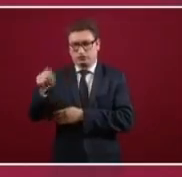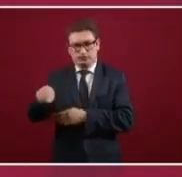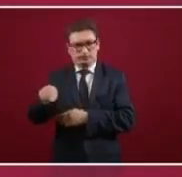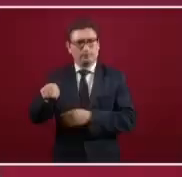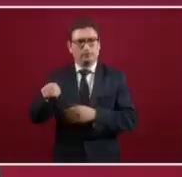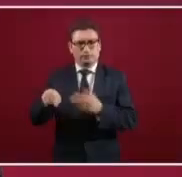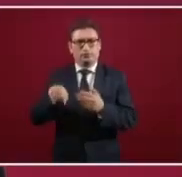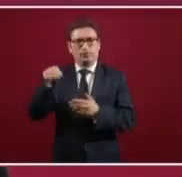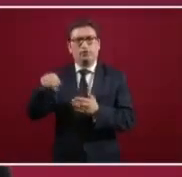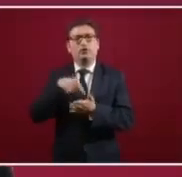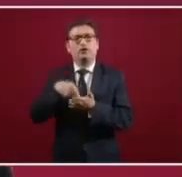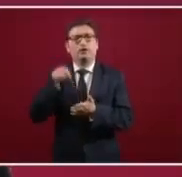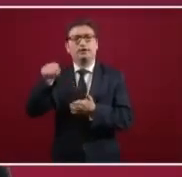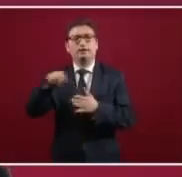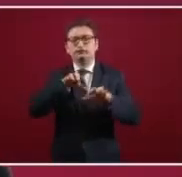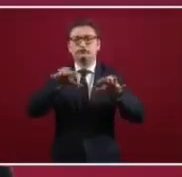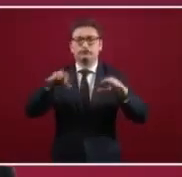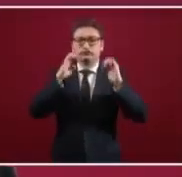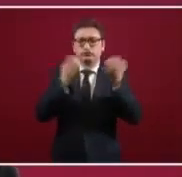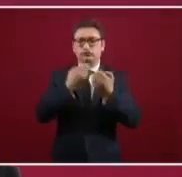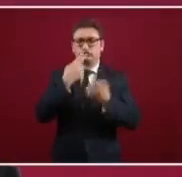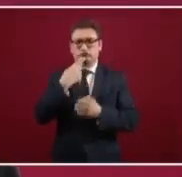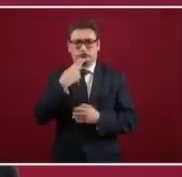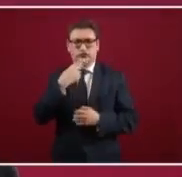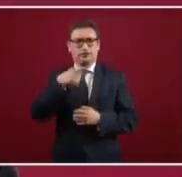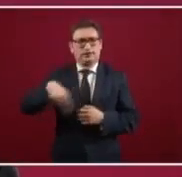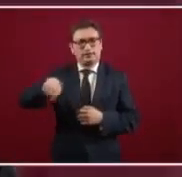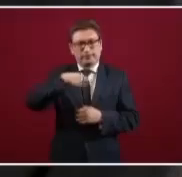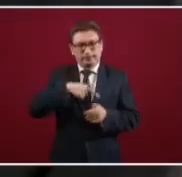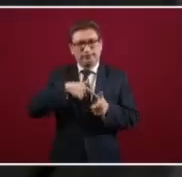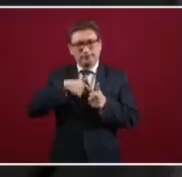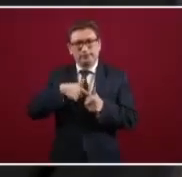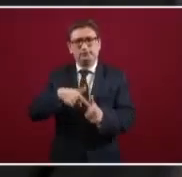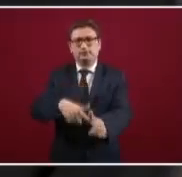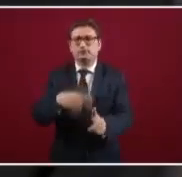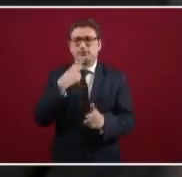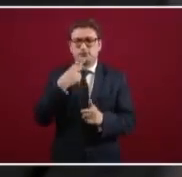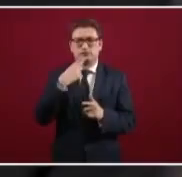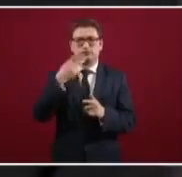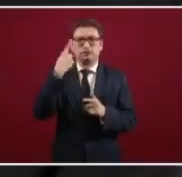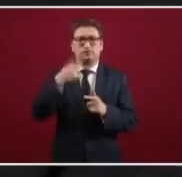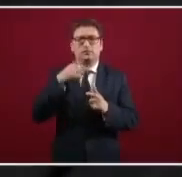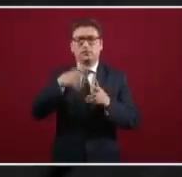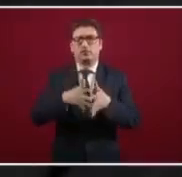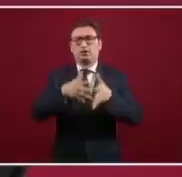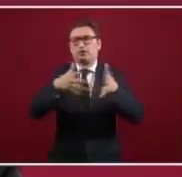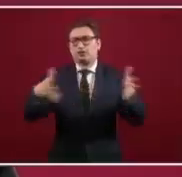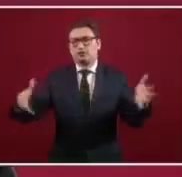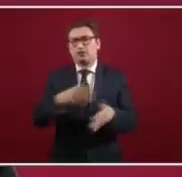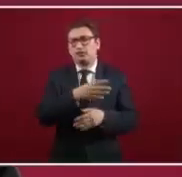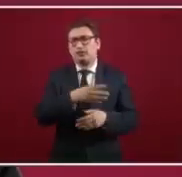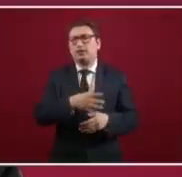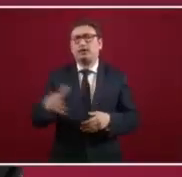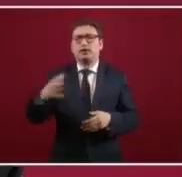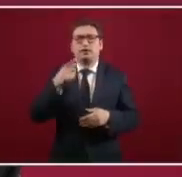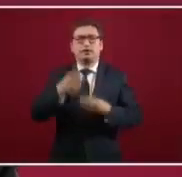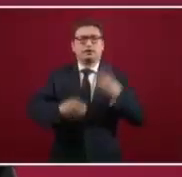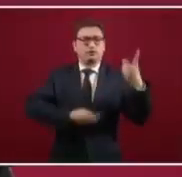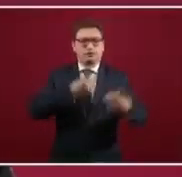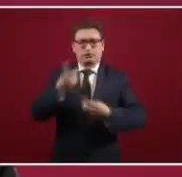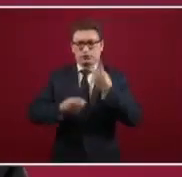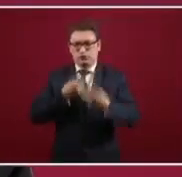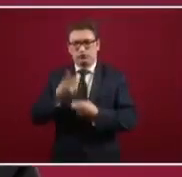para utilizar esos espacios que sigan sirviendo de campos para el deporte en particular